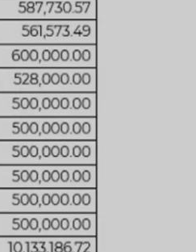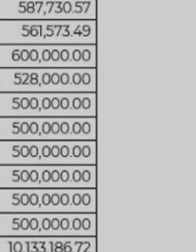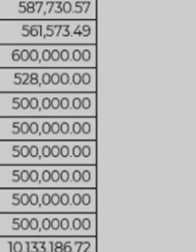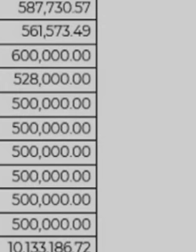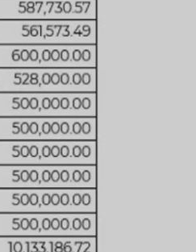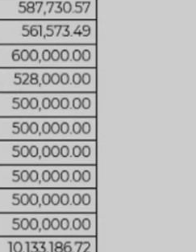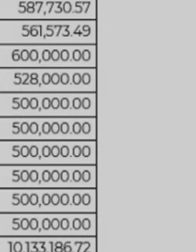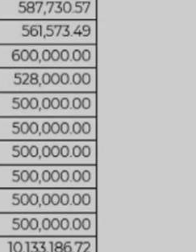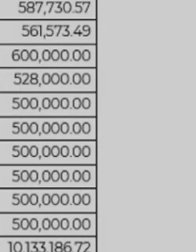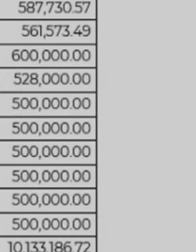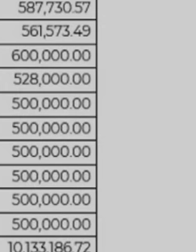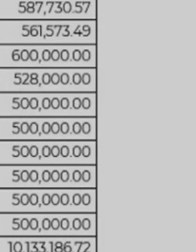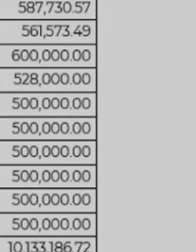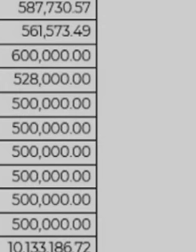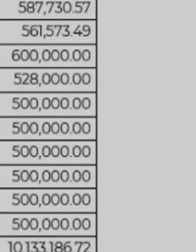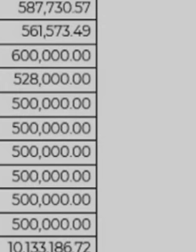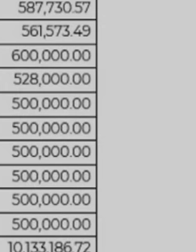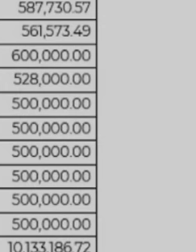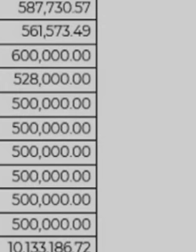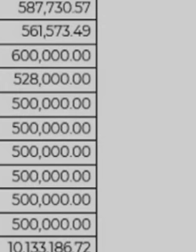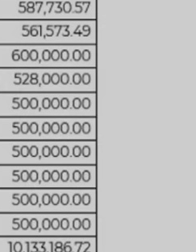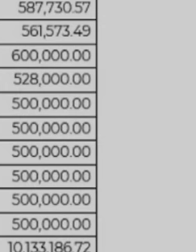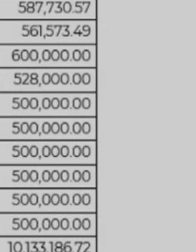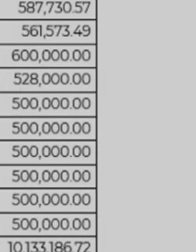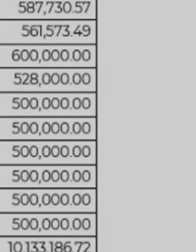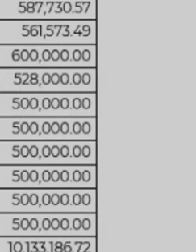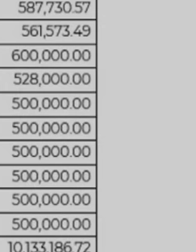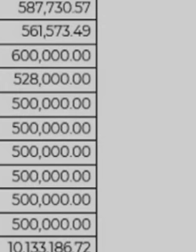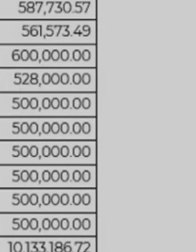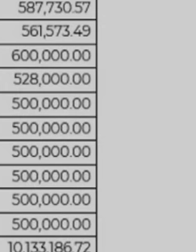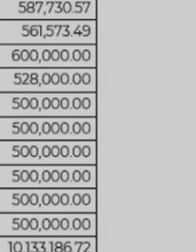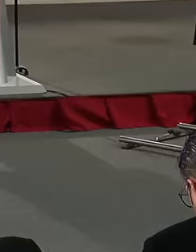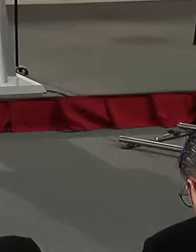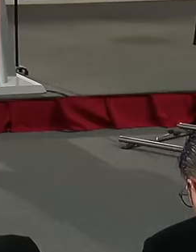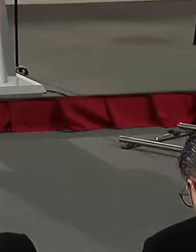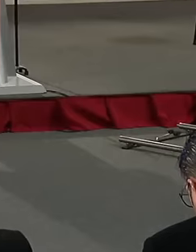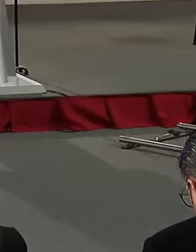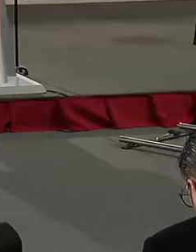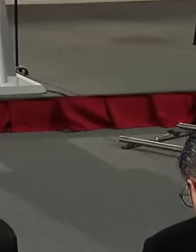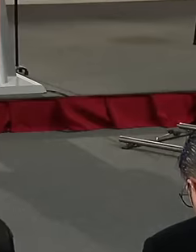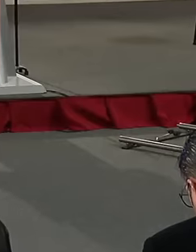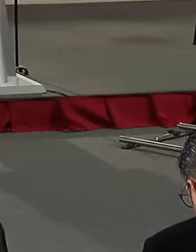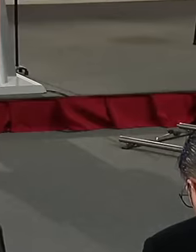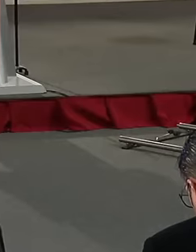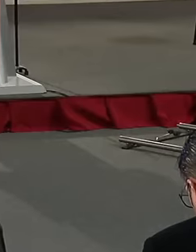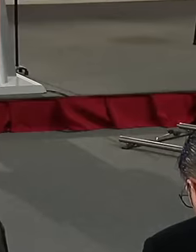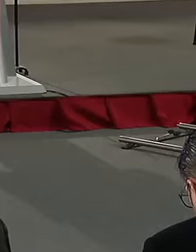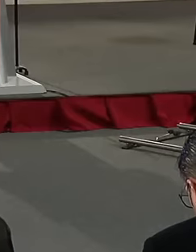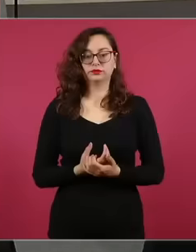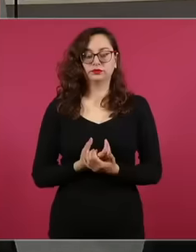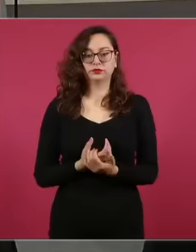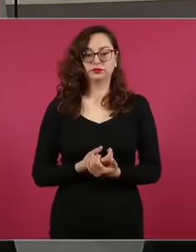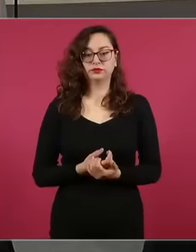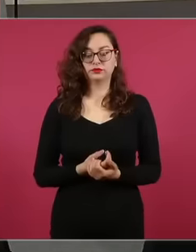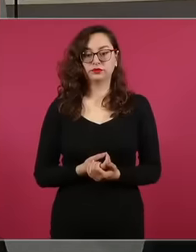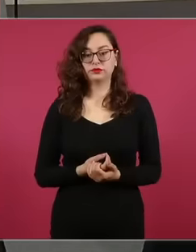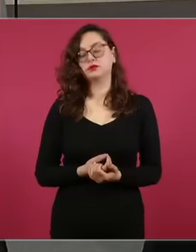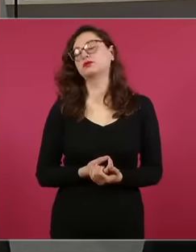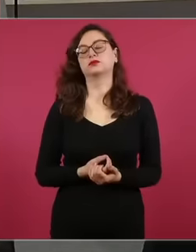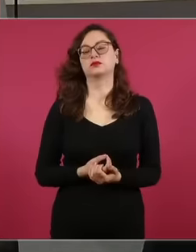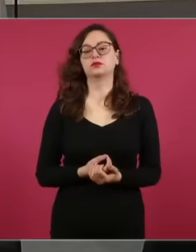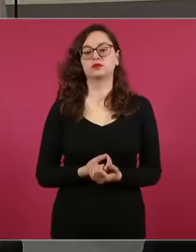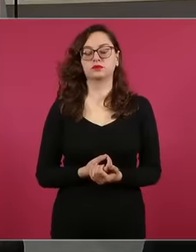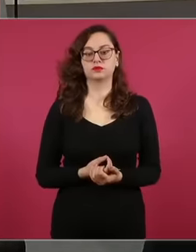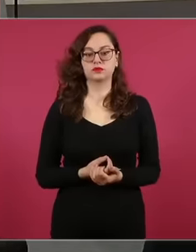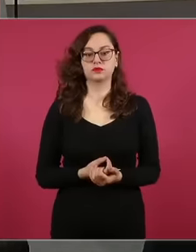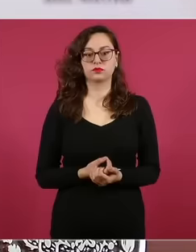personas morales, por montos menores de 500.000 pesos, hasta que en número de operaciones